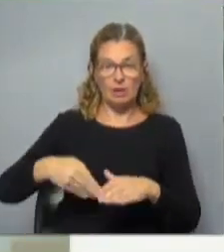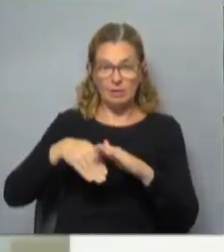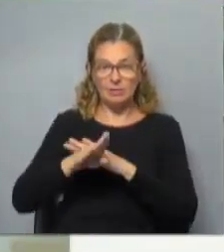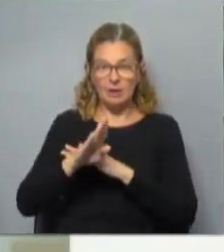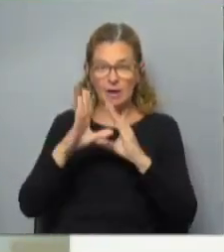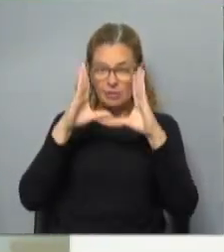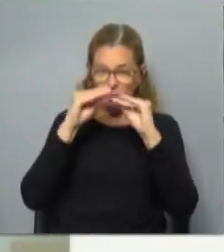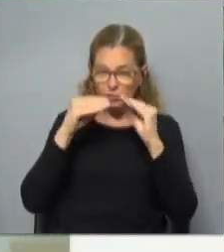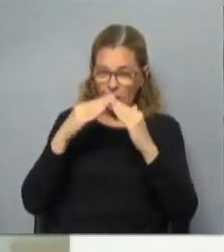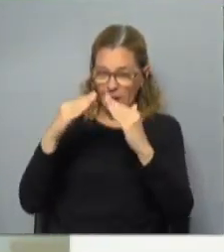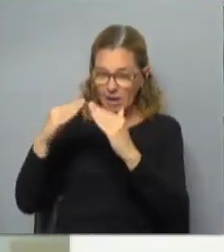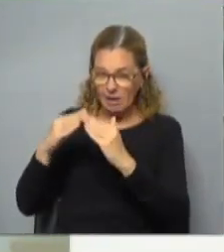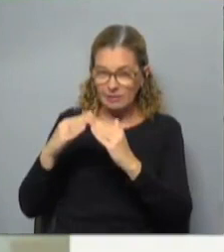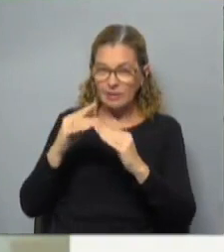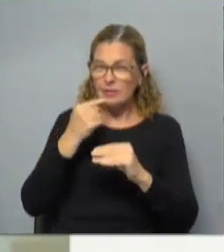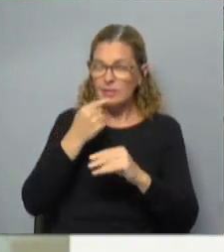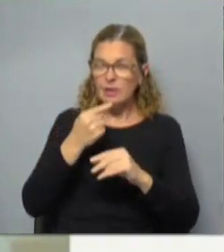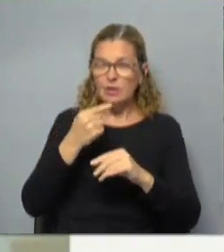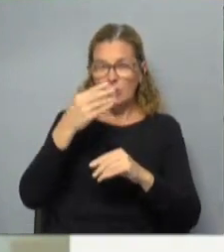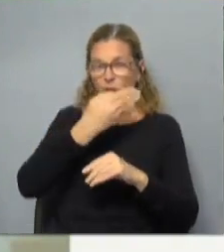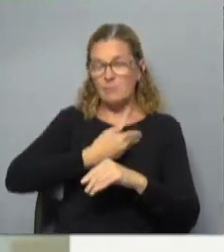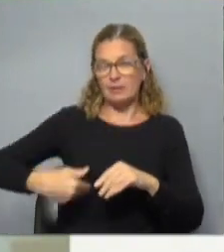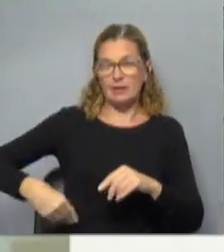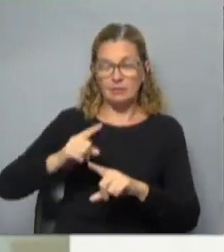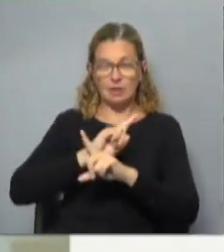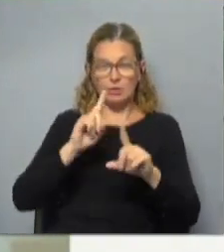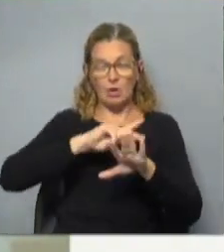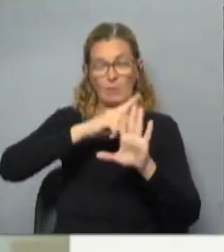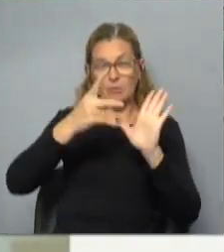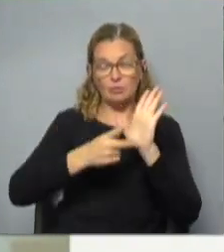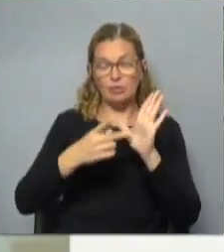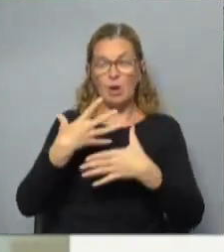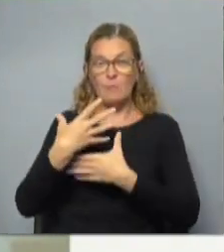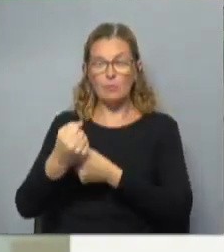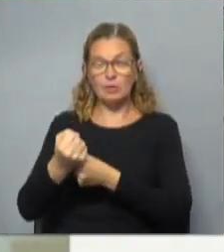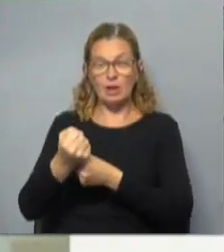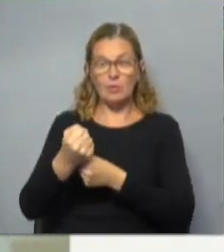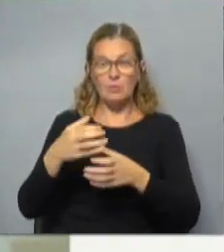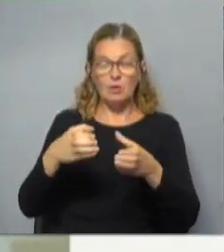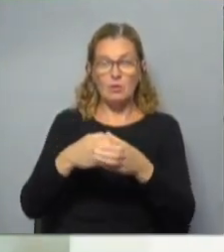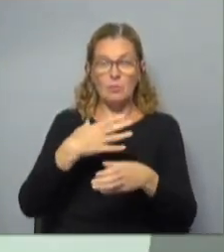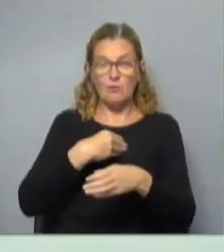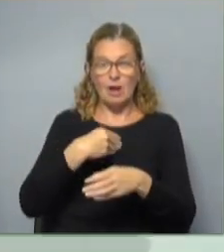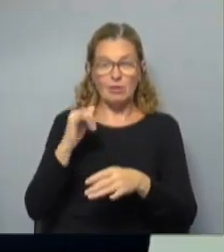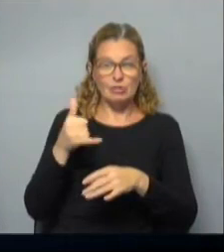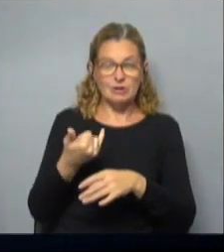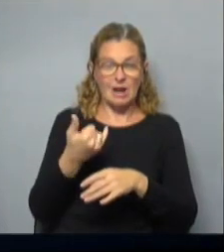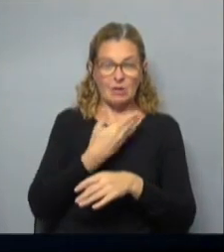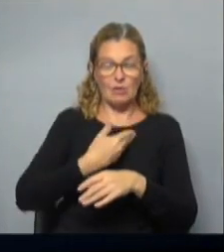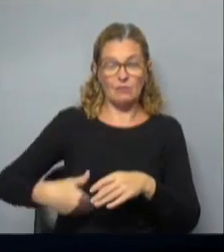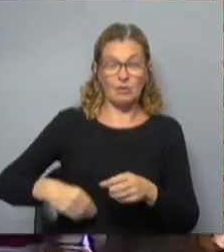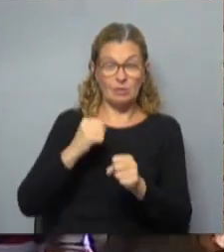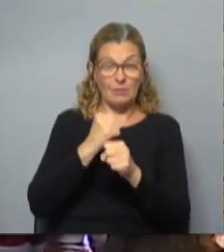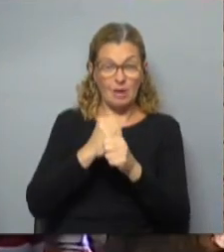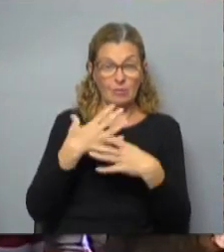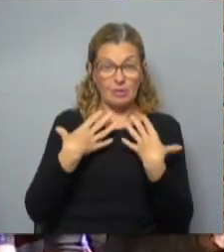nocturno de la negativa del presidente durante la campaña electoral al proyecto impulsado por el partido nacional ya en el gobierno los trabajadores de la